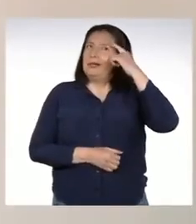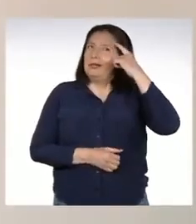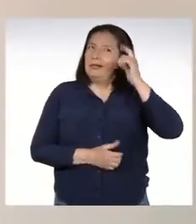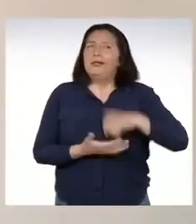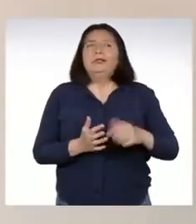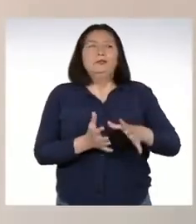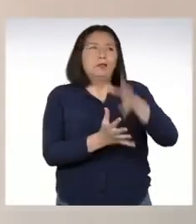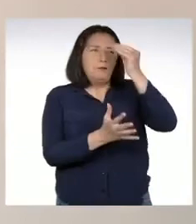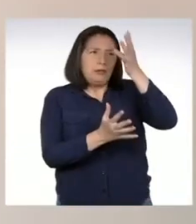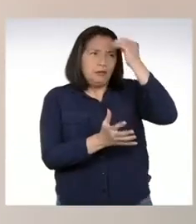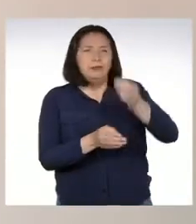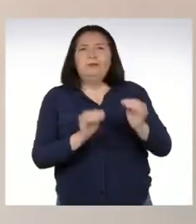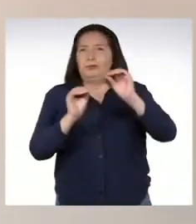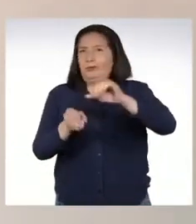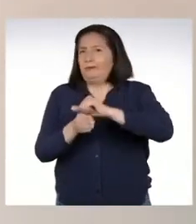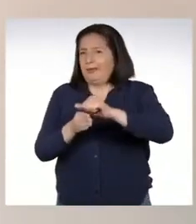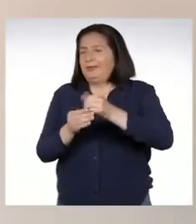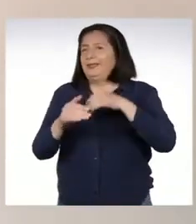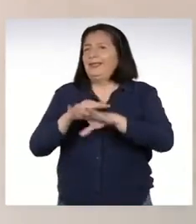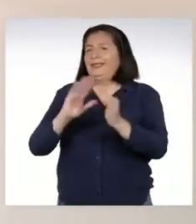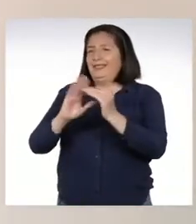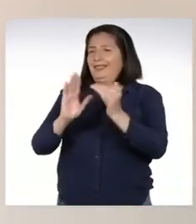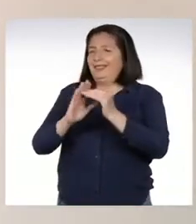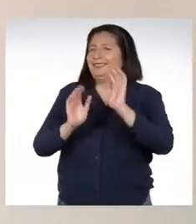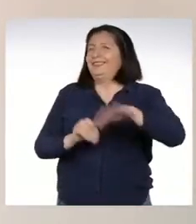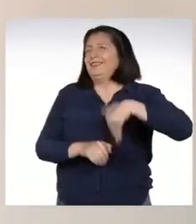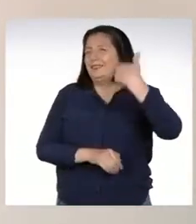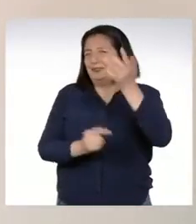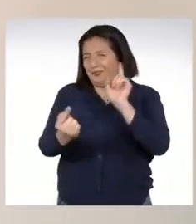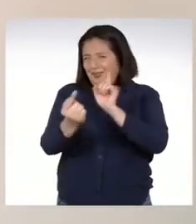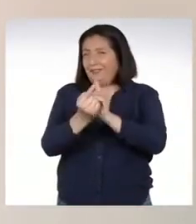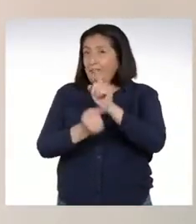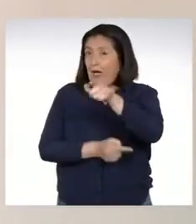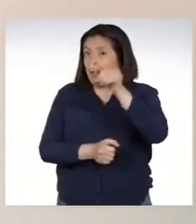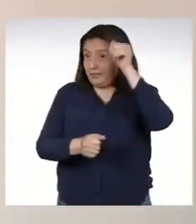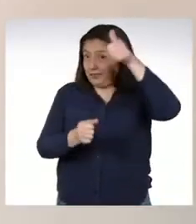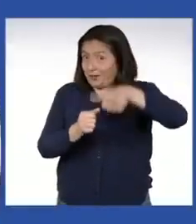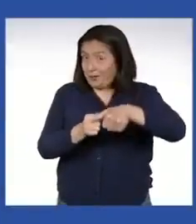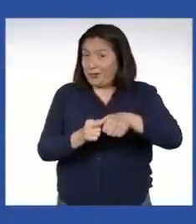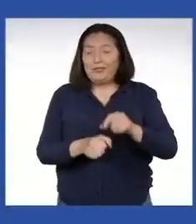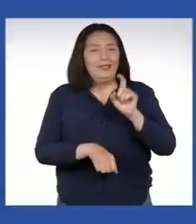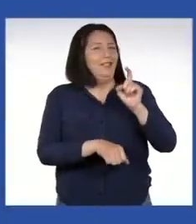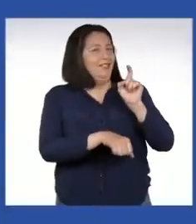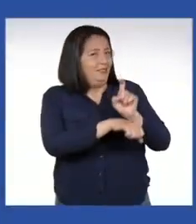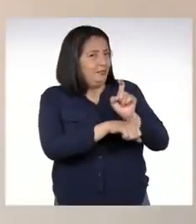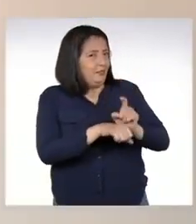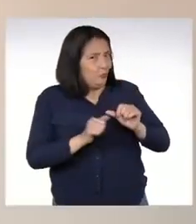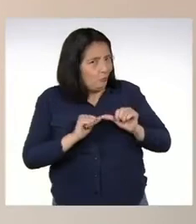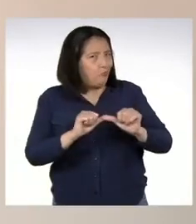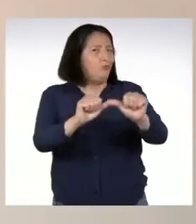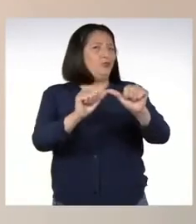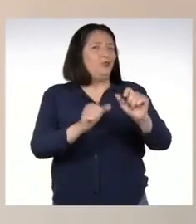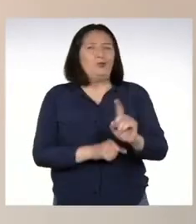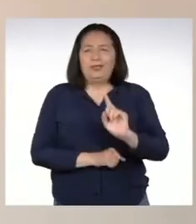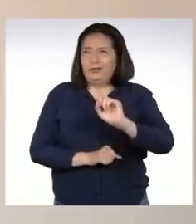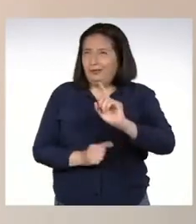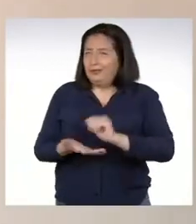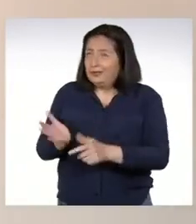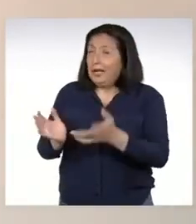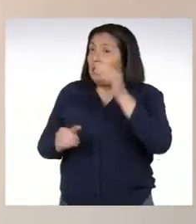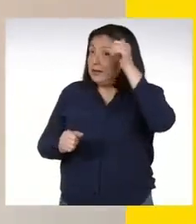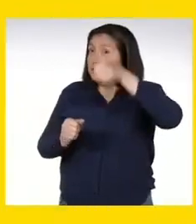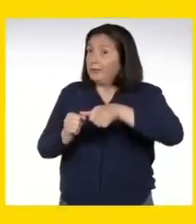nuestros aprendizajes en casa. Nos vemos en otro programa. Recuerda, la educación no para.